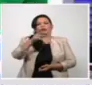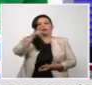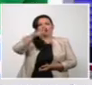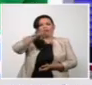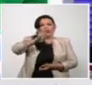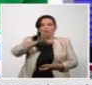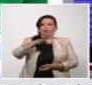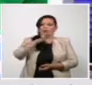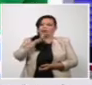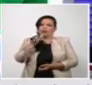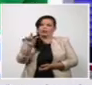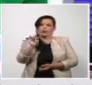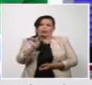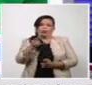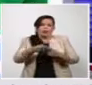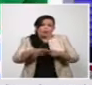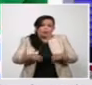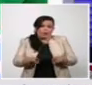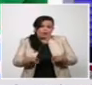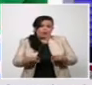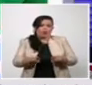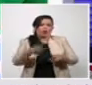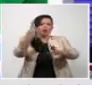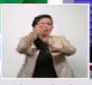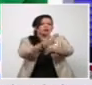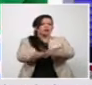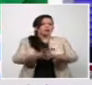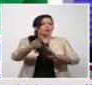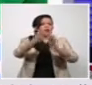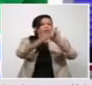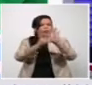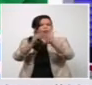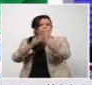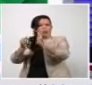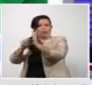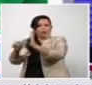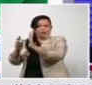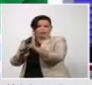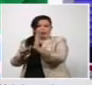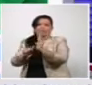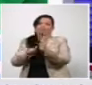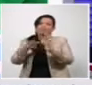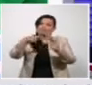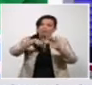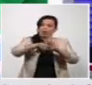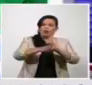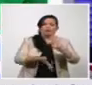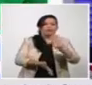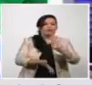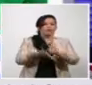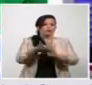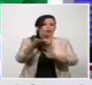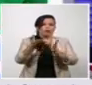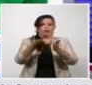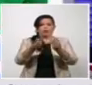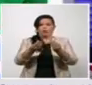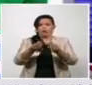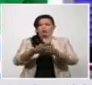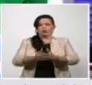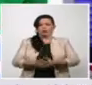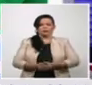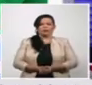tuvo durante muchos meses, es una cifra elevada, que es lo que ha estado pasando en estos últimos